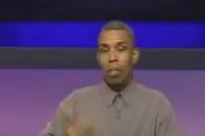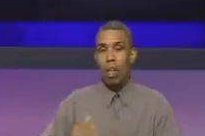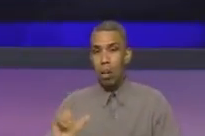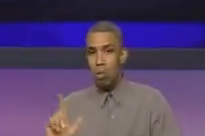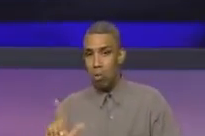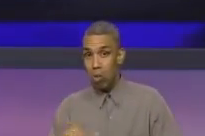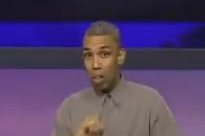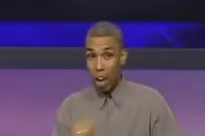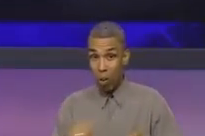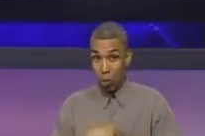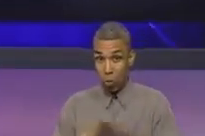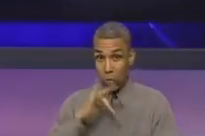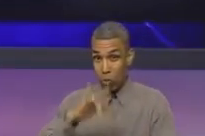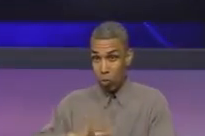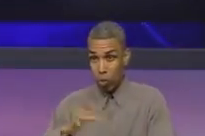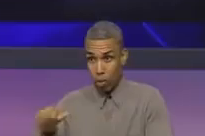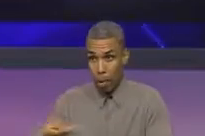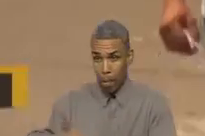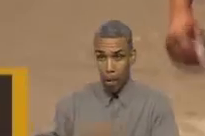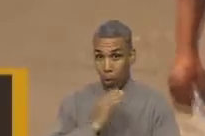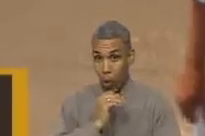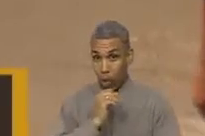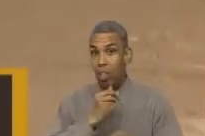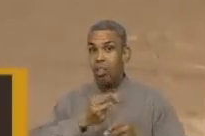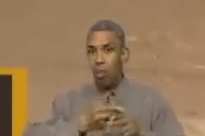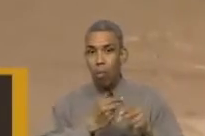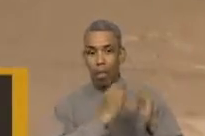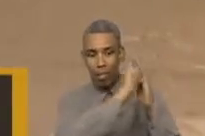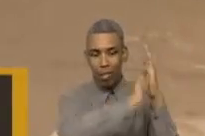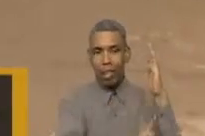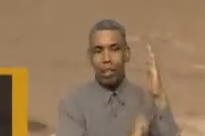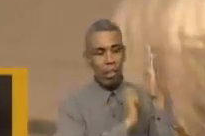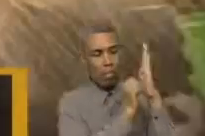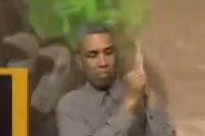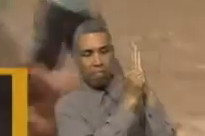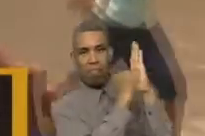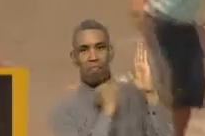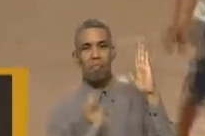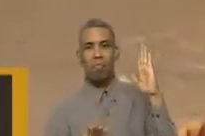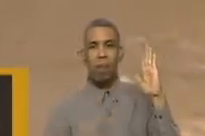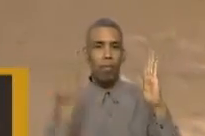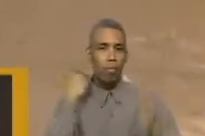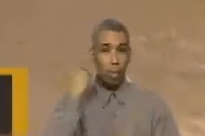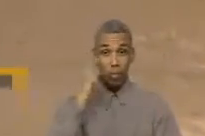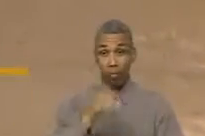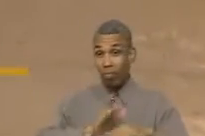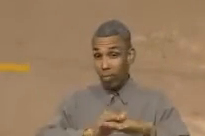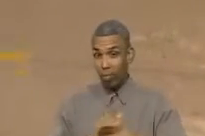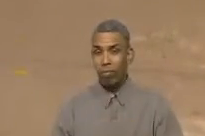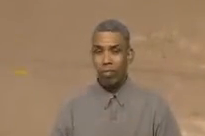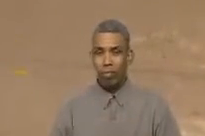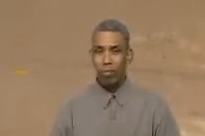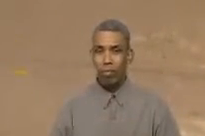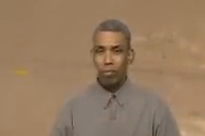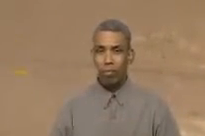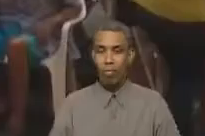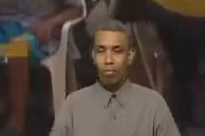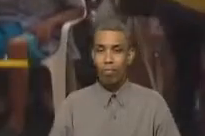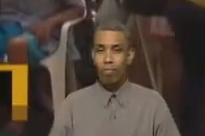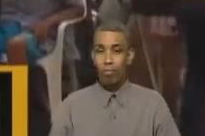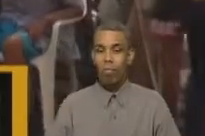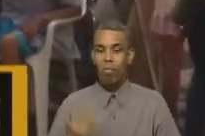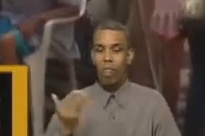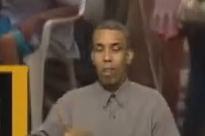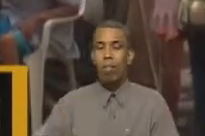pierde el beneficio. El lunes 27 de noviembre será el último día de plazo para que la población adulto mayor del municipio reclame